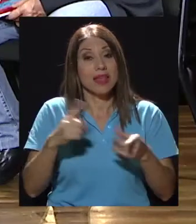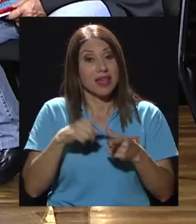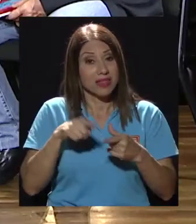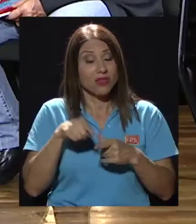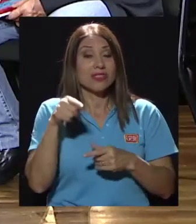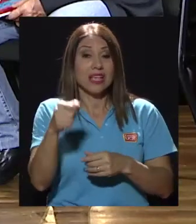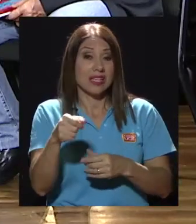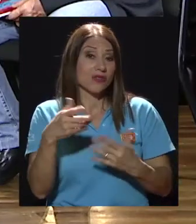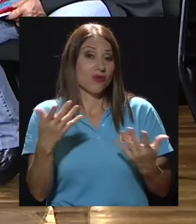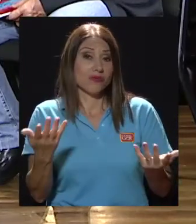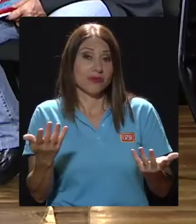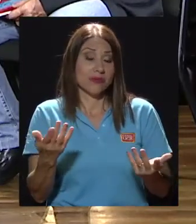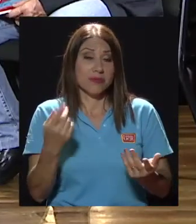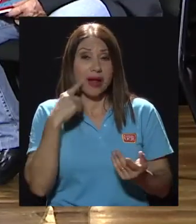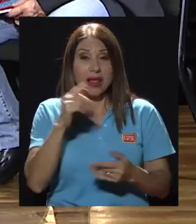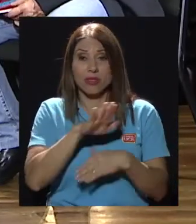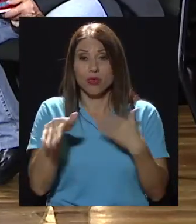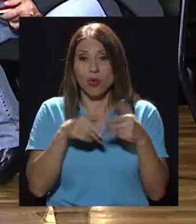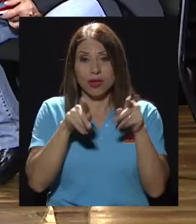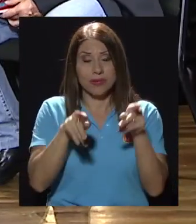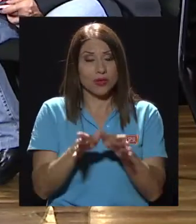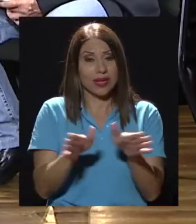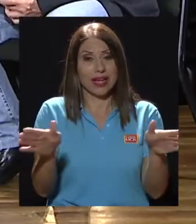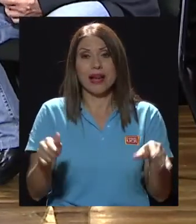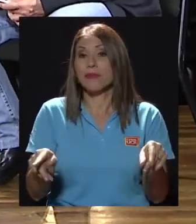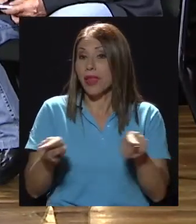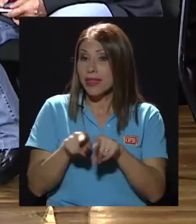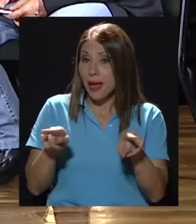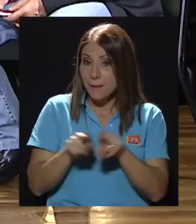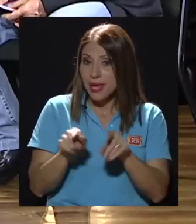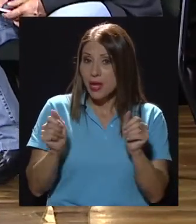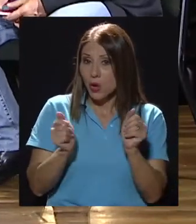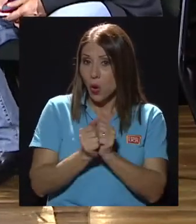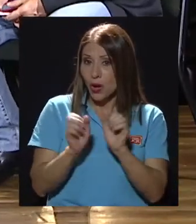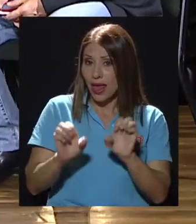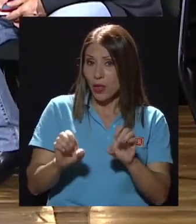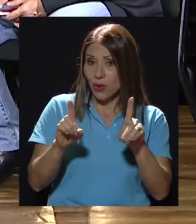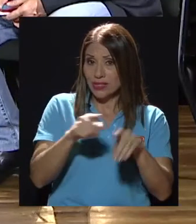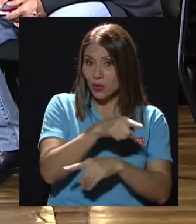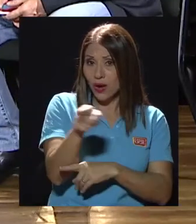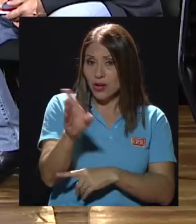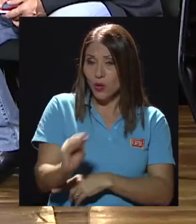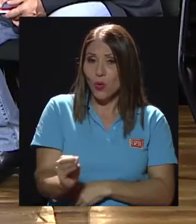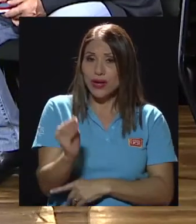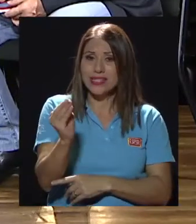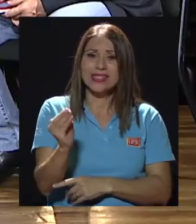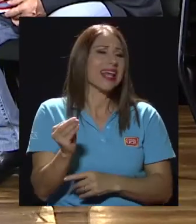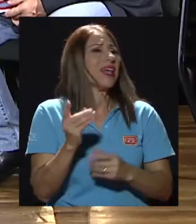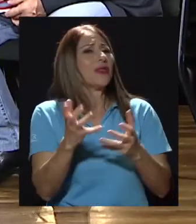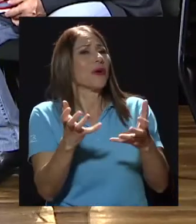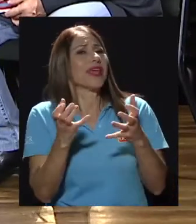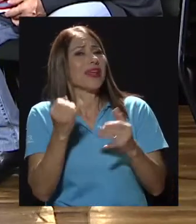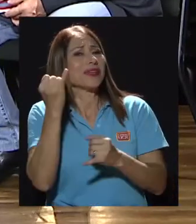todo público. Más que todo con la educación que se le da a los jóvenes, porque... Don Gabriel, no quiero que se me acabe el tiempo sin